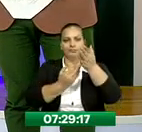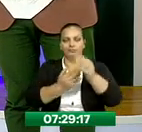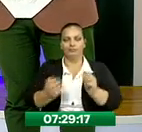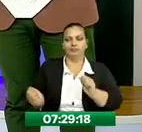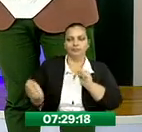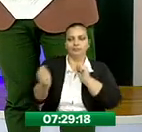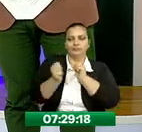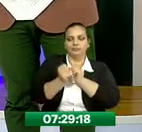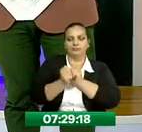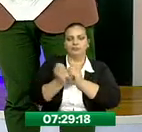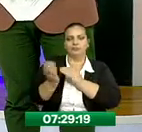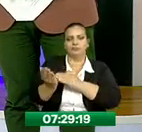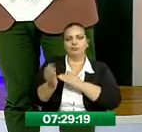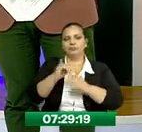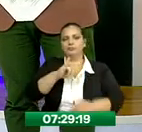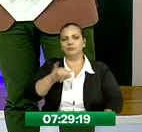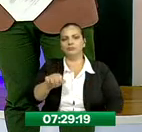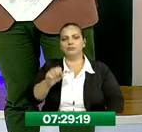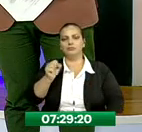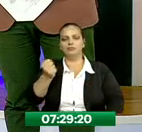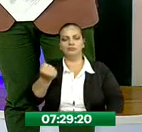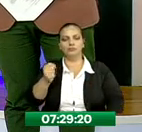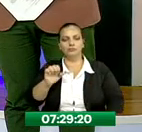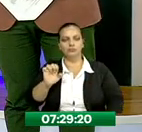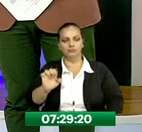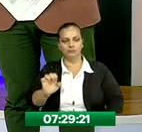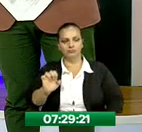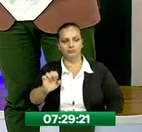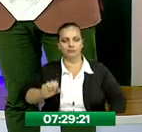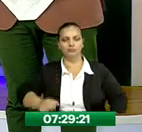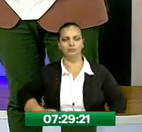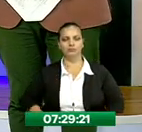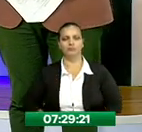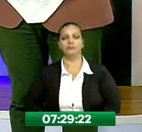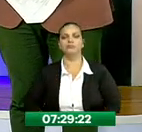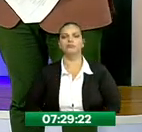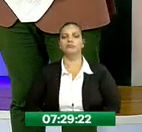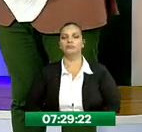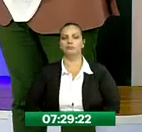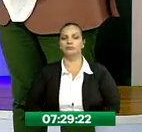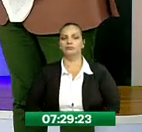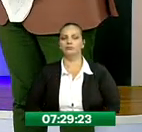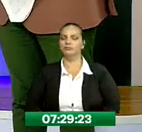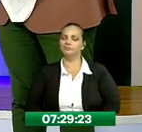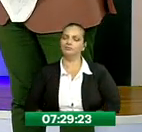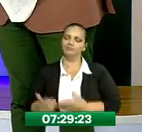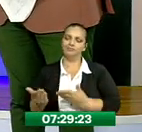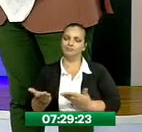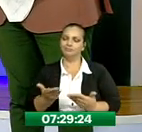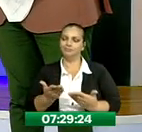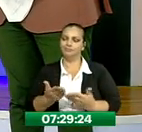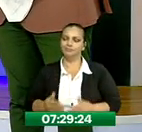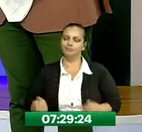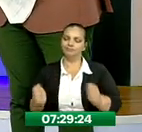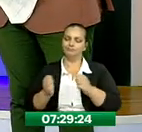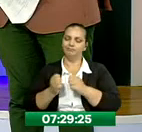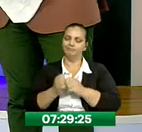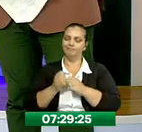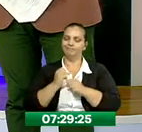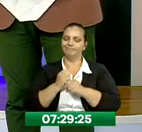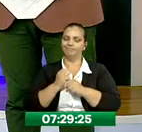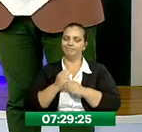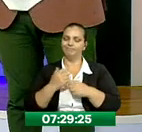de la mañana se incorpora nuestro queridísimo Sol José Luis Arévalo. José Luis, bienvenido, es un gusto trabajar contigo.